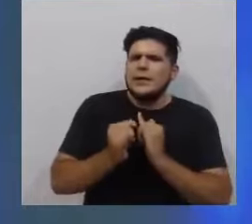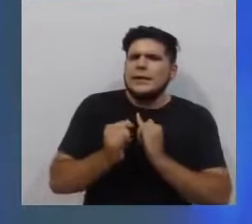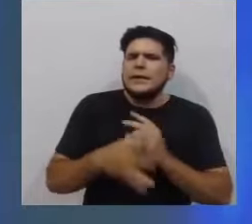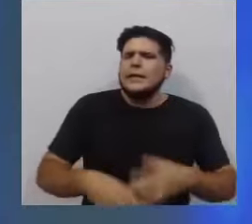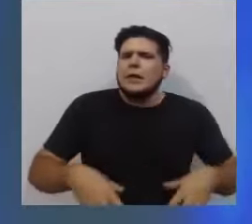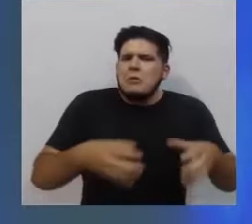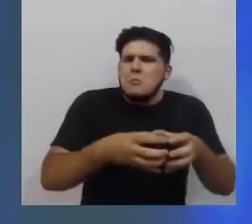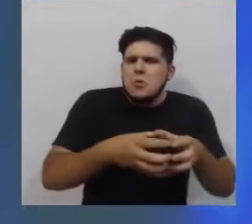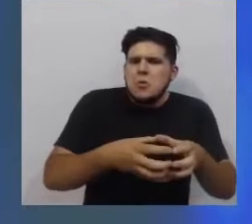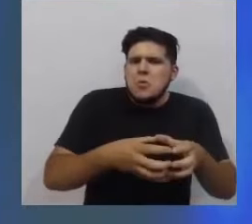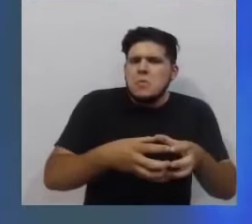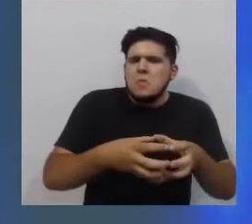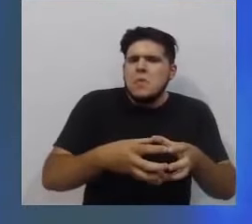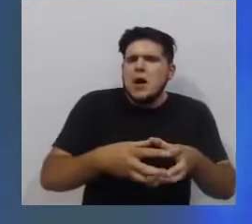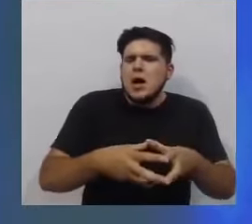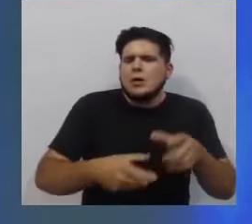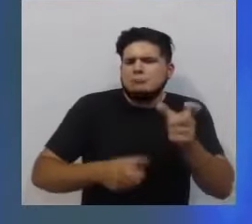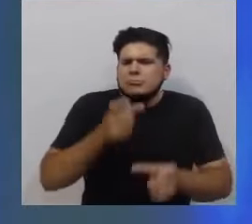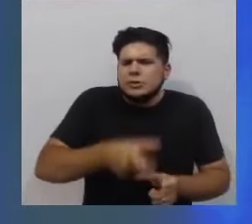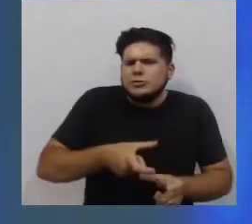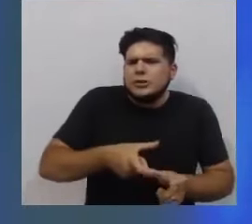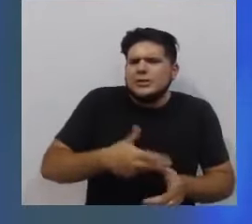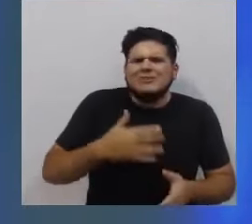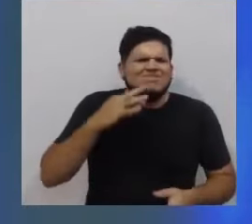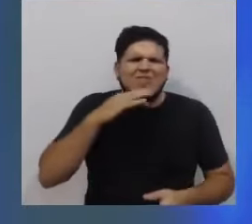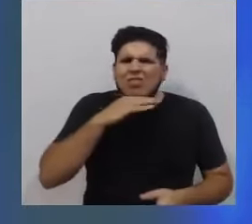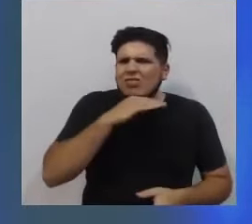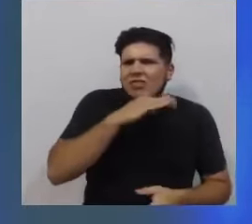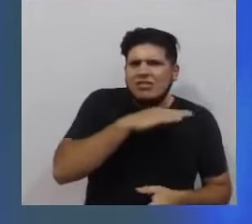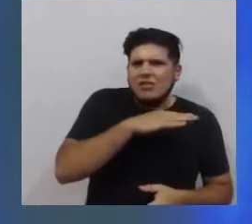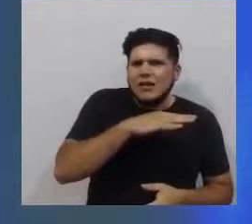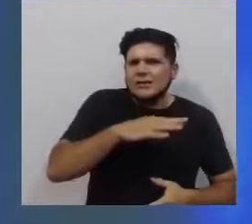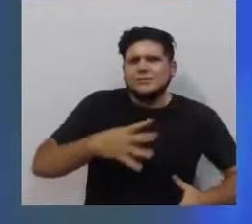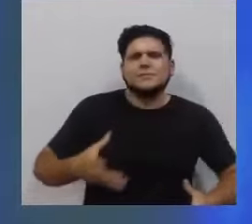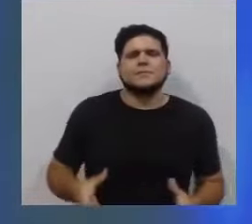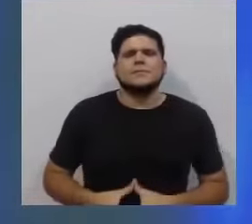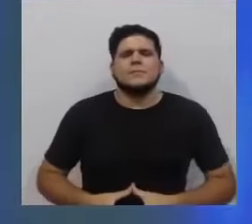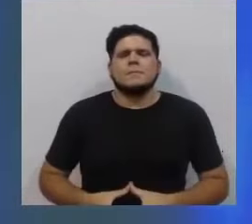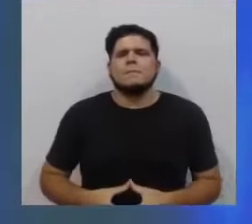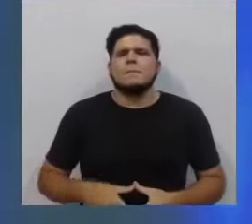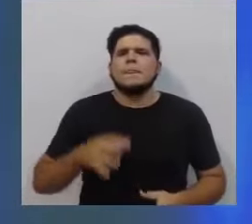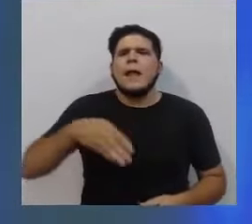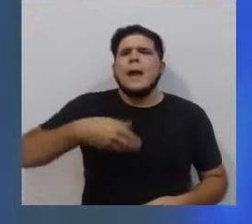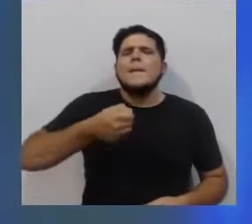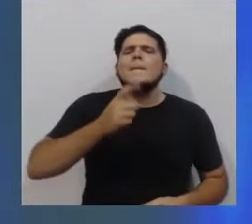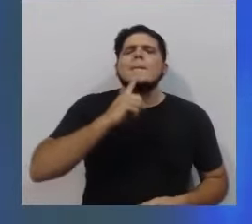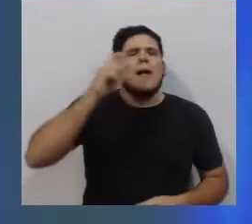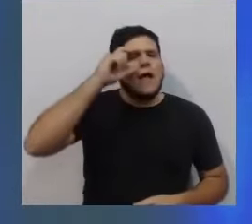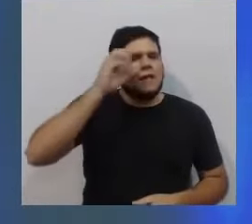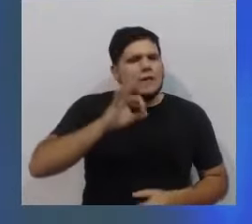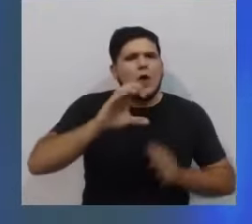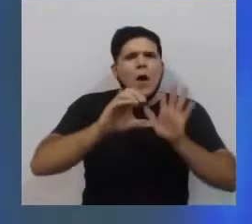le dice el verso 26 y mirándoles jesús les dijo hágase esa idea de jesús